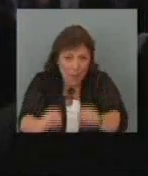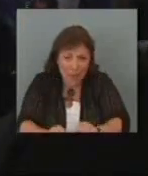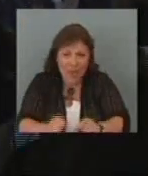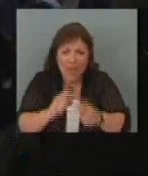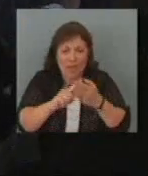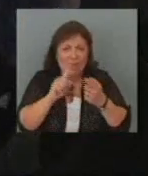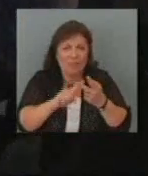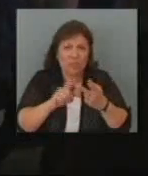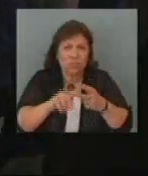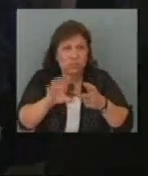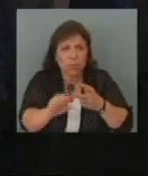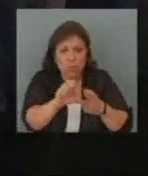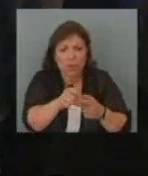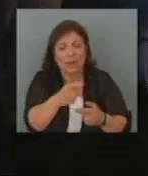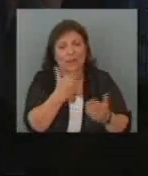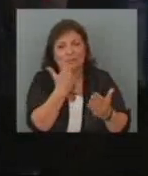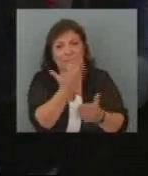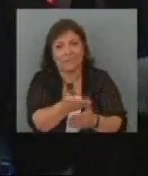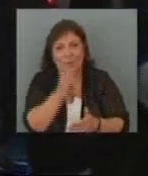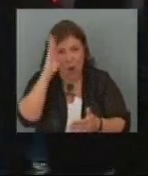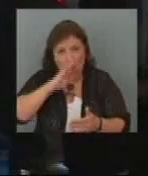rehenes.